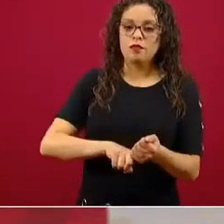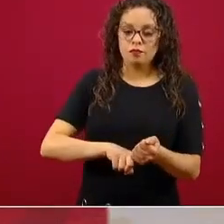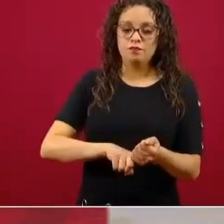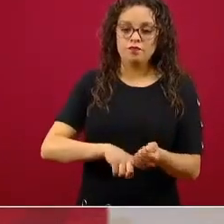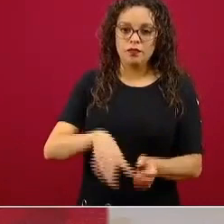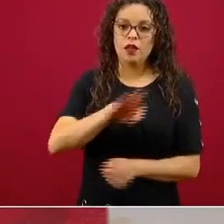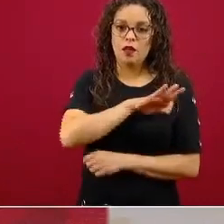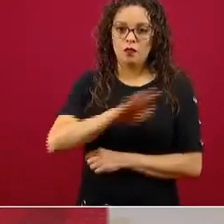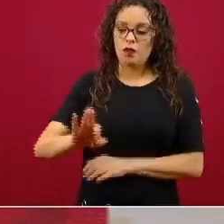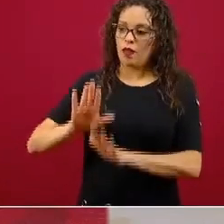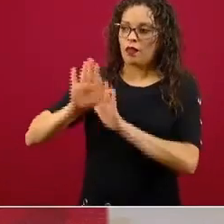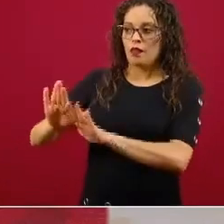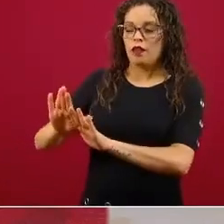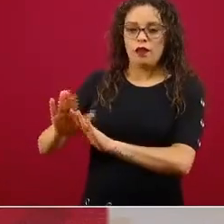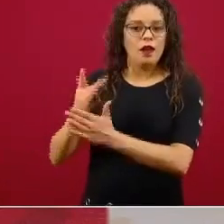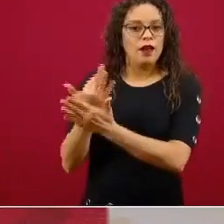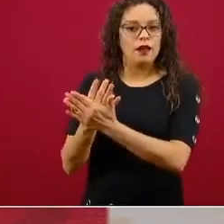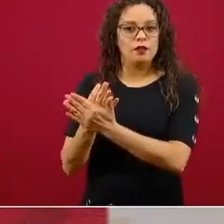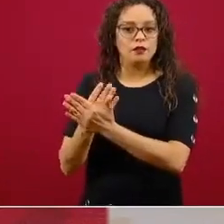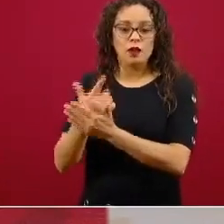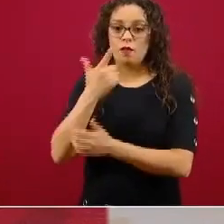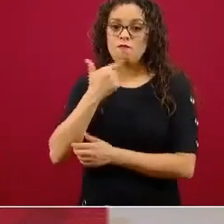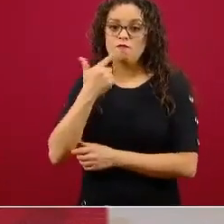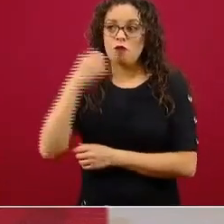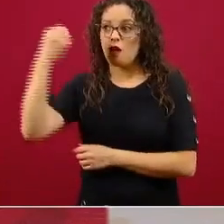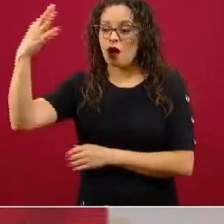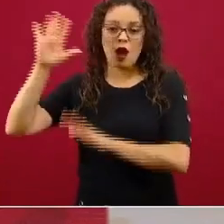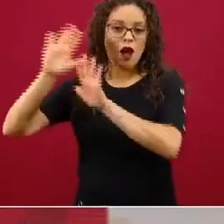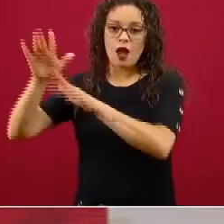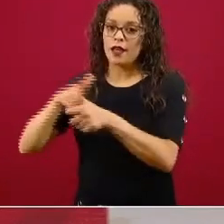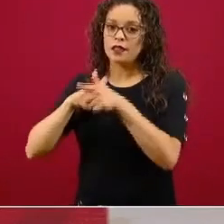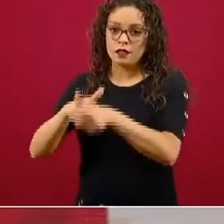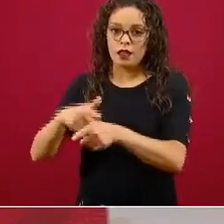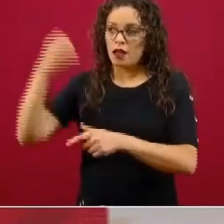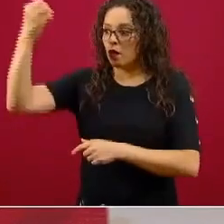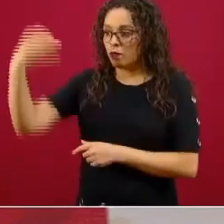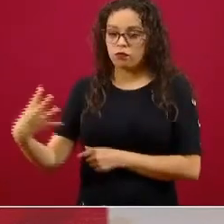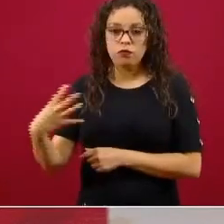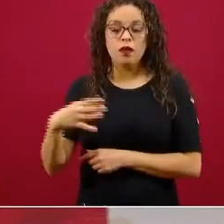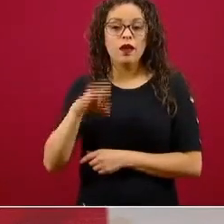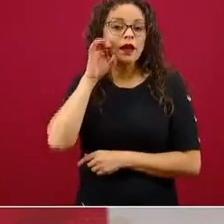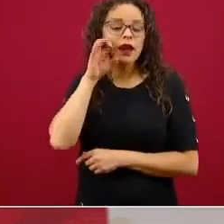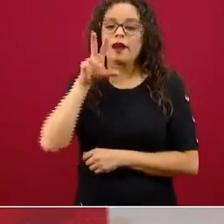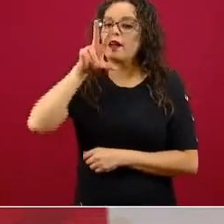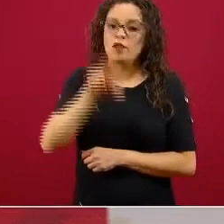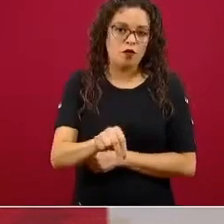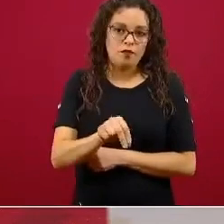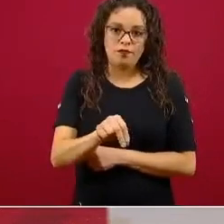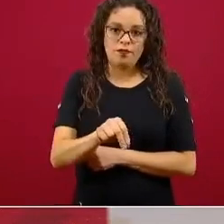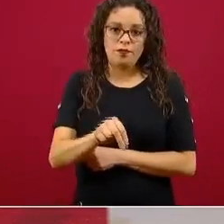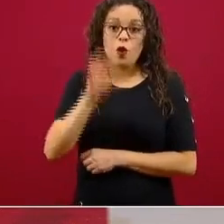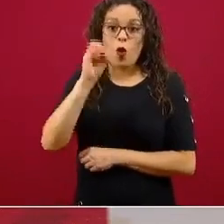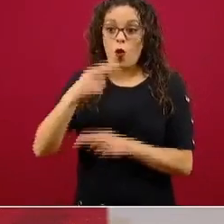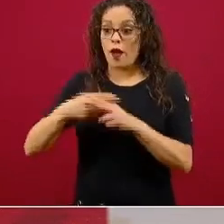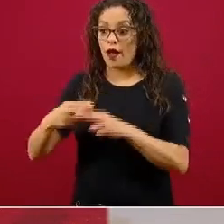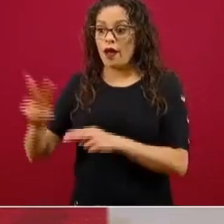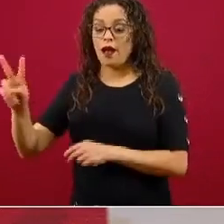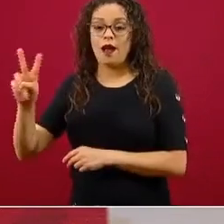a naranja o a amarillo o en su momento a verde, pero sobre todo en el tránsito entre rojo y